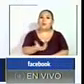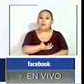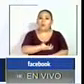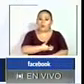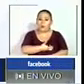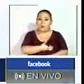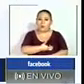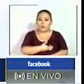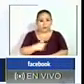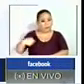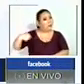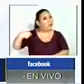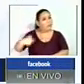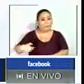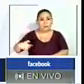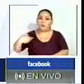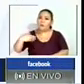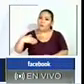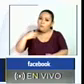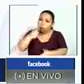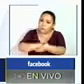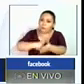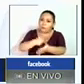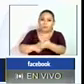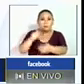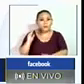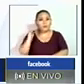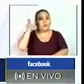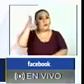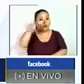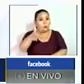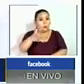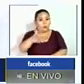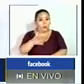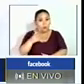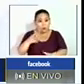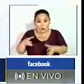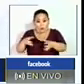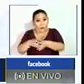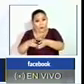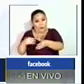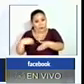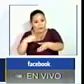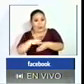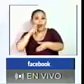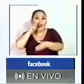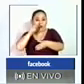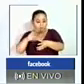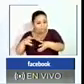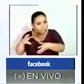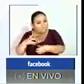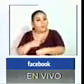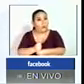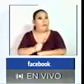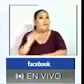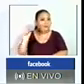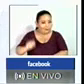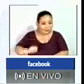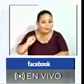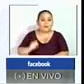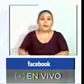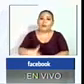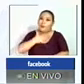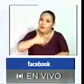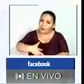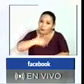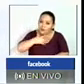vamos a salir adelante, ¿verdad? Tenemos confianza como gremio odontológico de eso. Sí ha sido difícil, ha sido muy